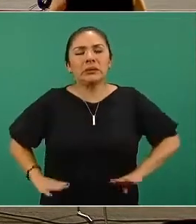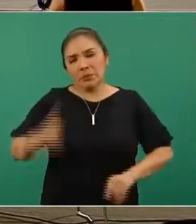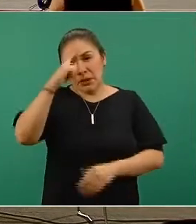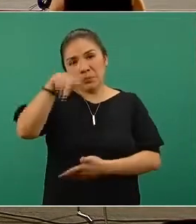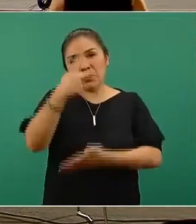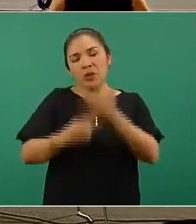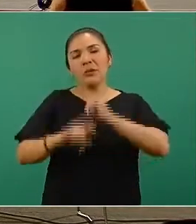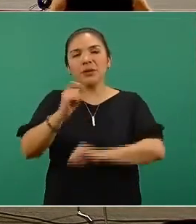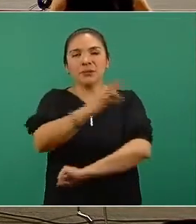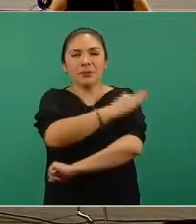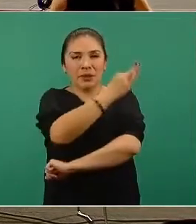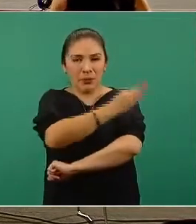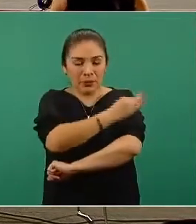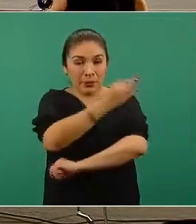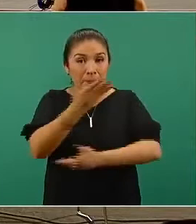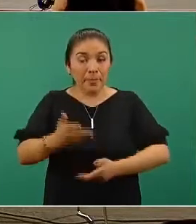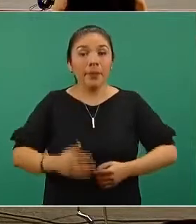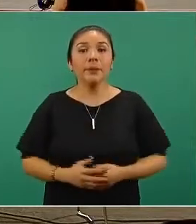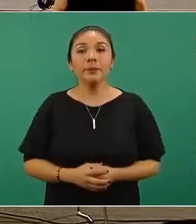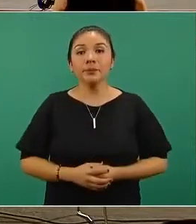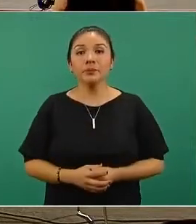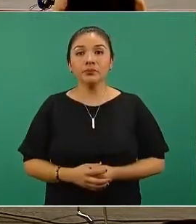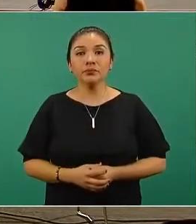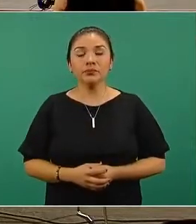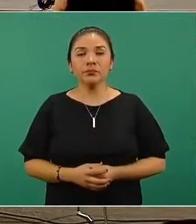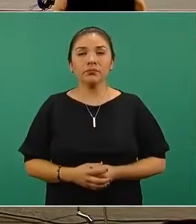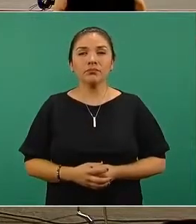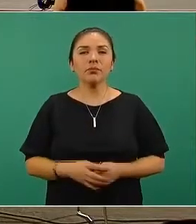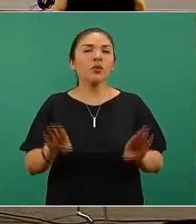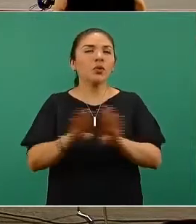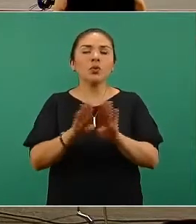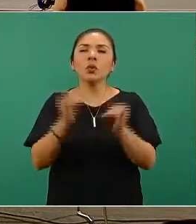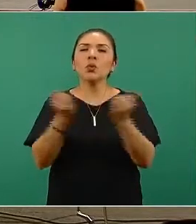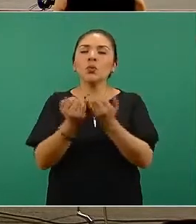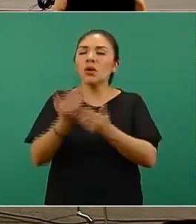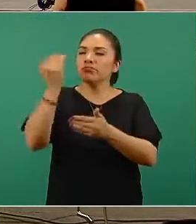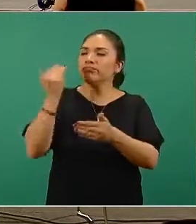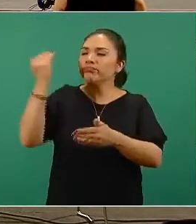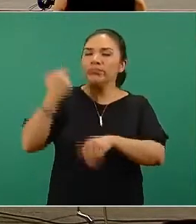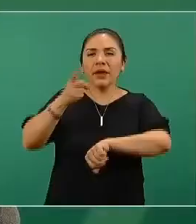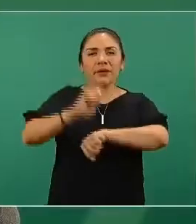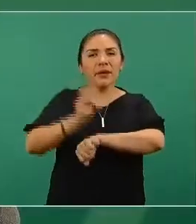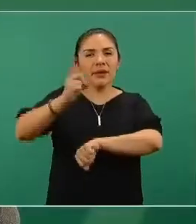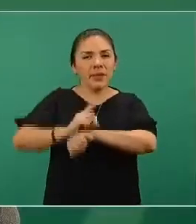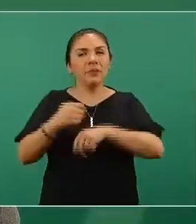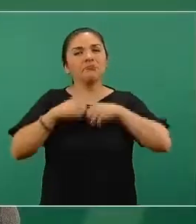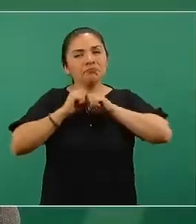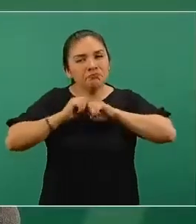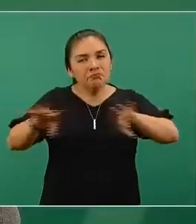programa de vacunación, como hemos estado dando pues, todos estos días.